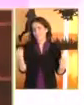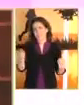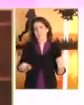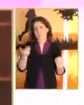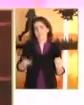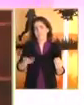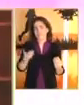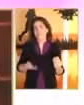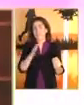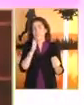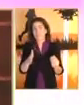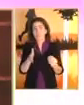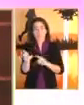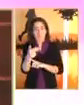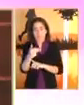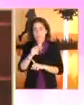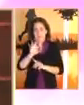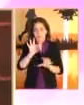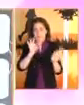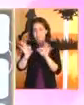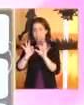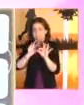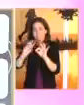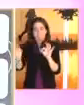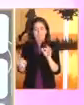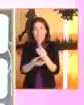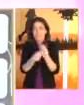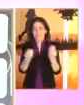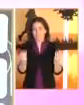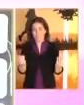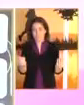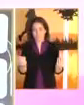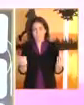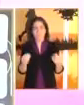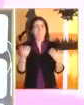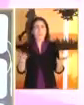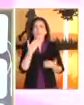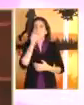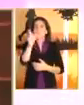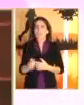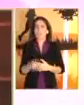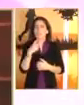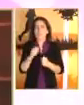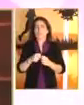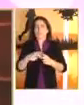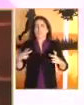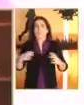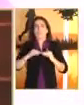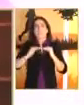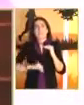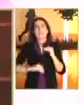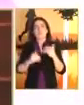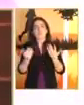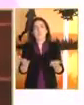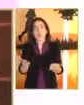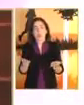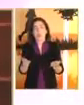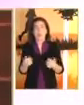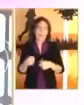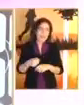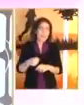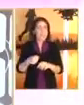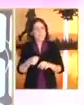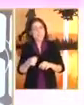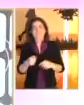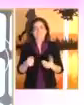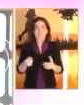tenemos una opción de pescados variadísima. Pero si alguien dice, ¿y cuál me engorda menos? Siempre vamos a buscar lo del engorde, que no sí, es pero,